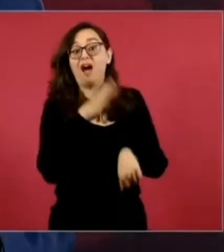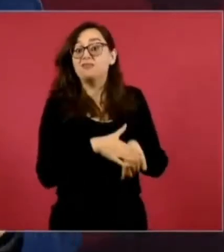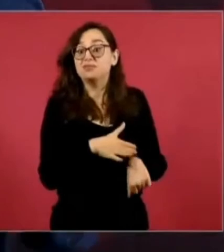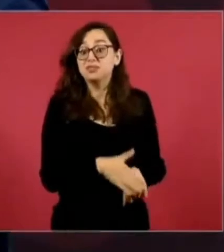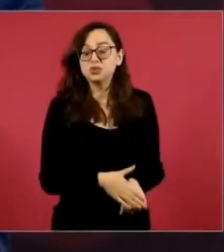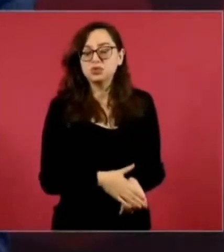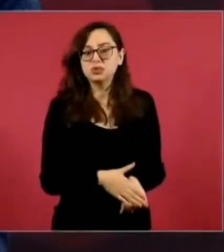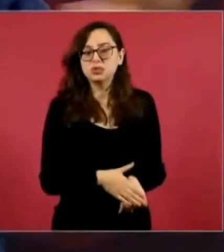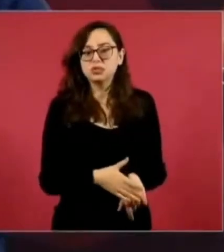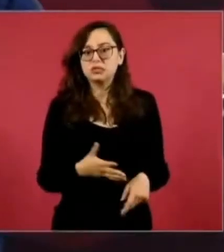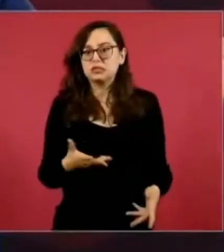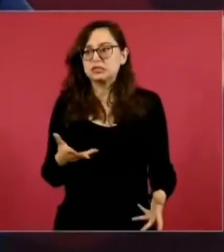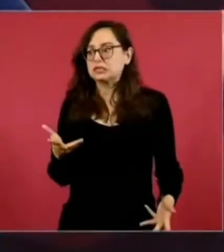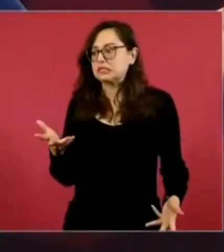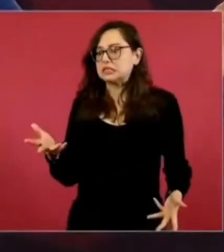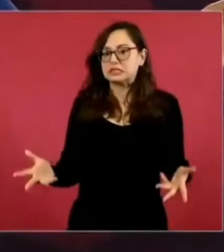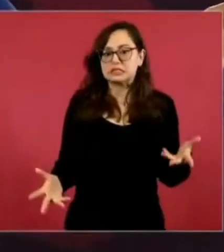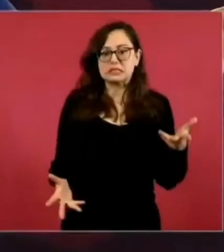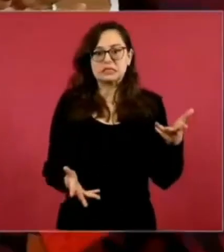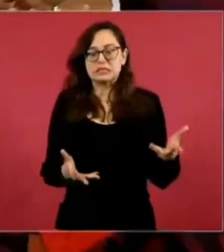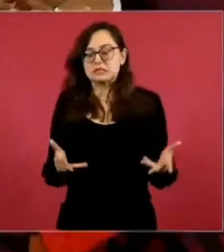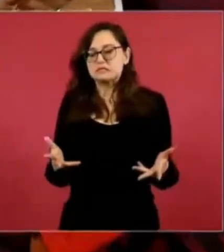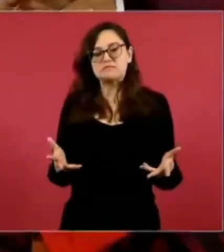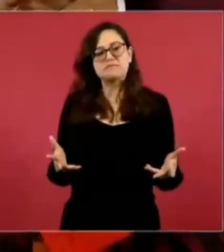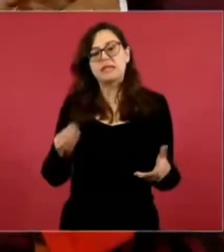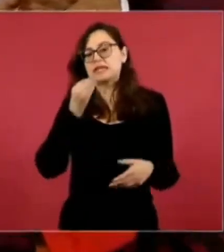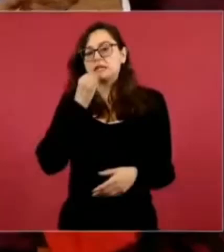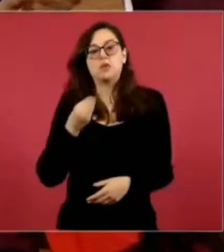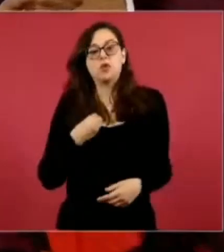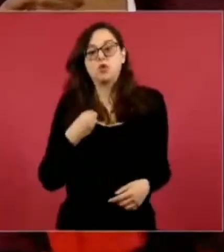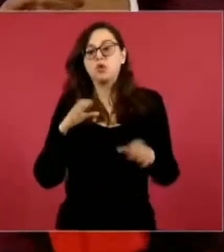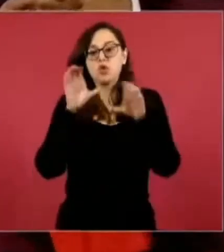Y se rompieron las pláticas.